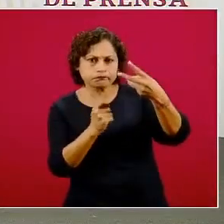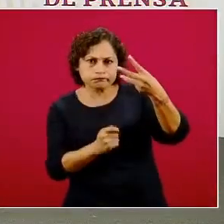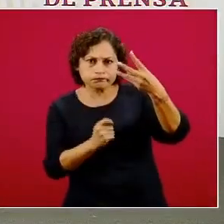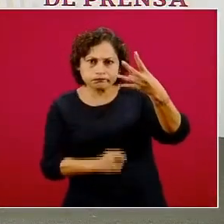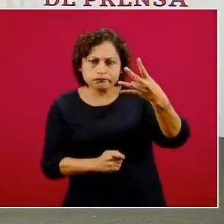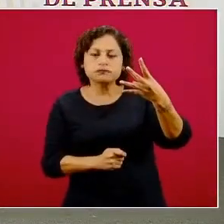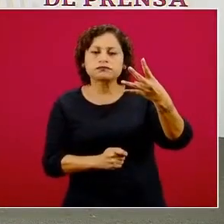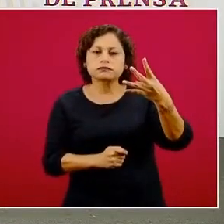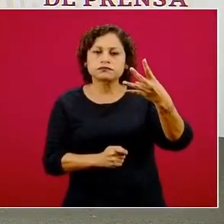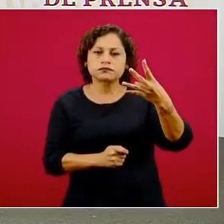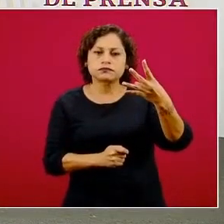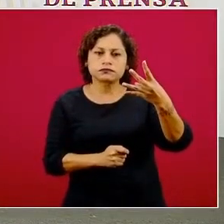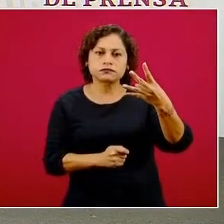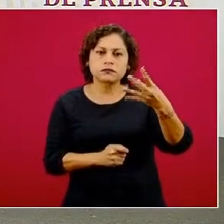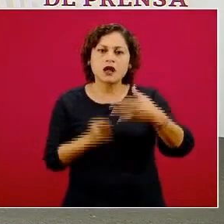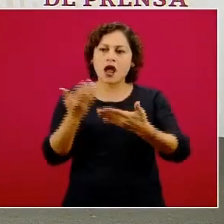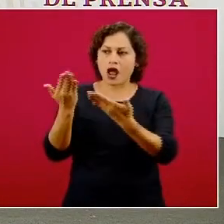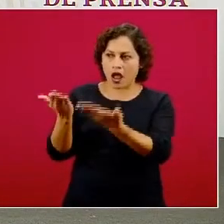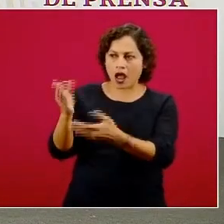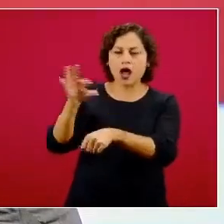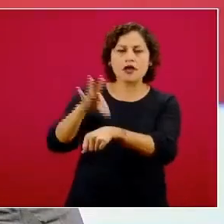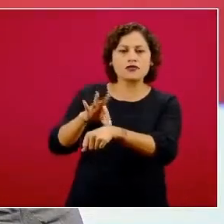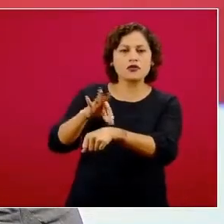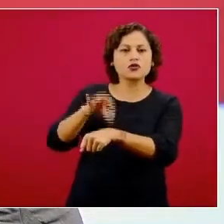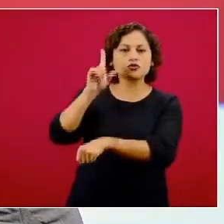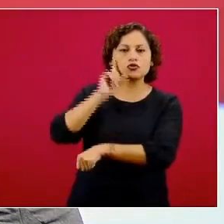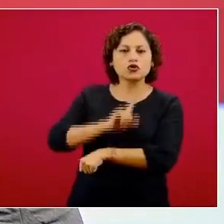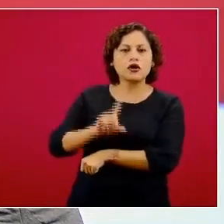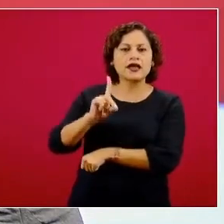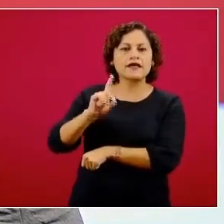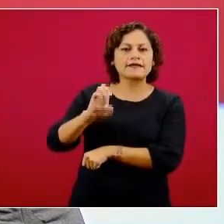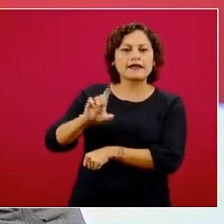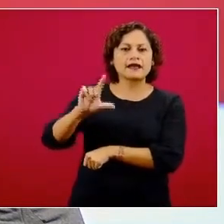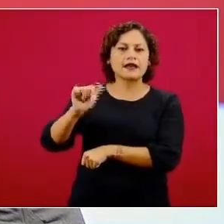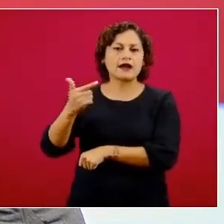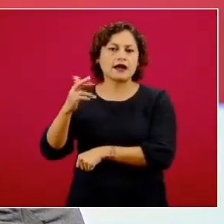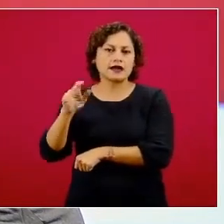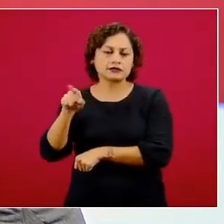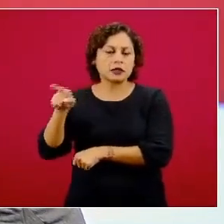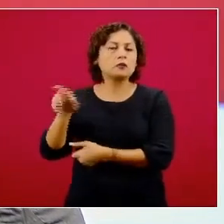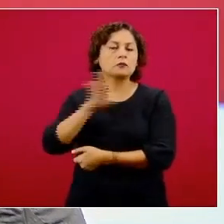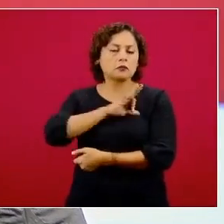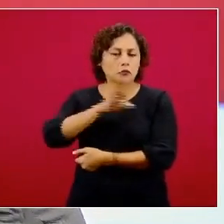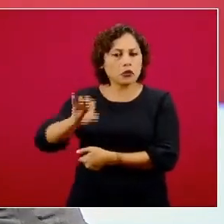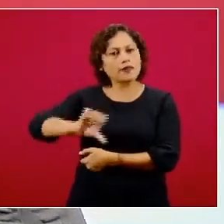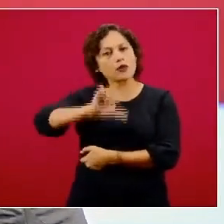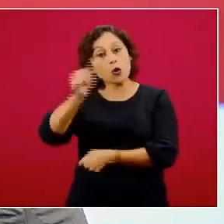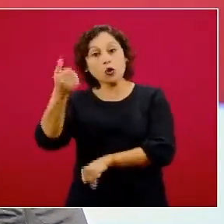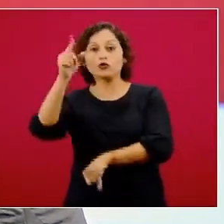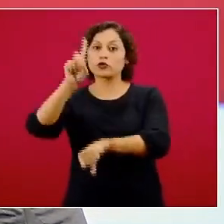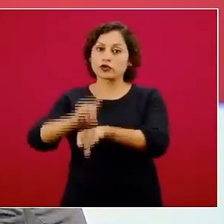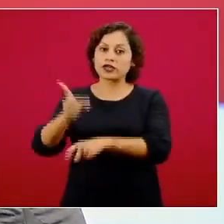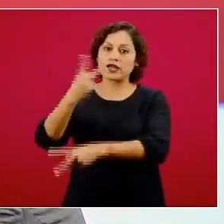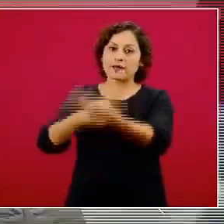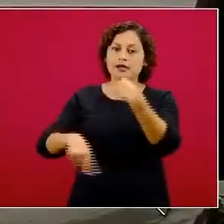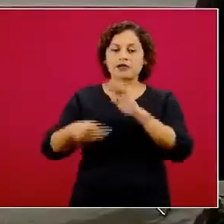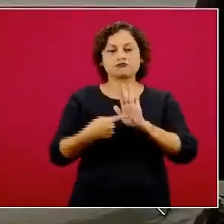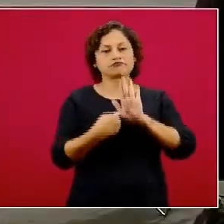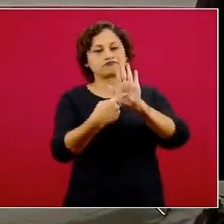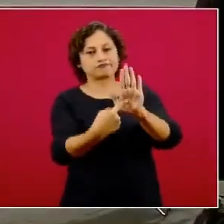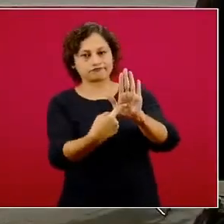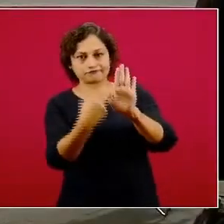la doctora de la Garza podría presentar en otra ocasión